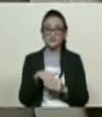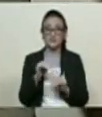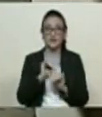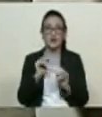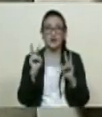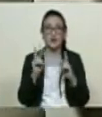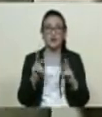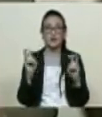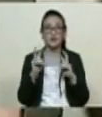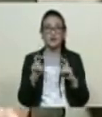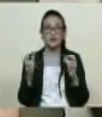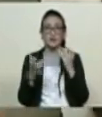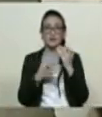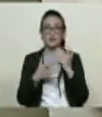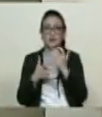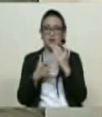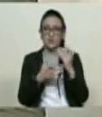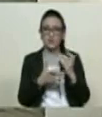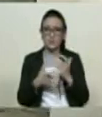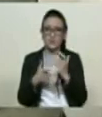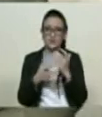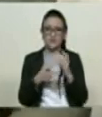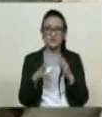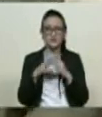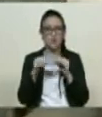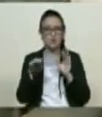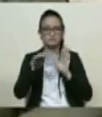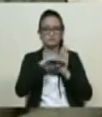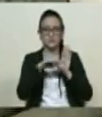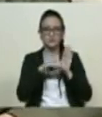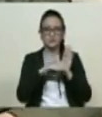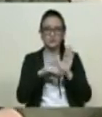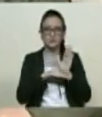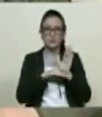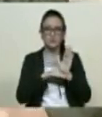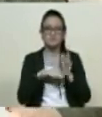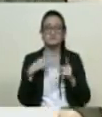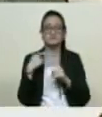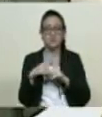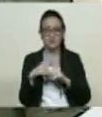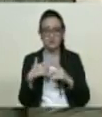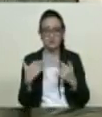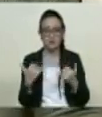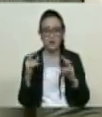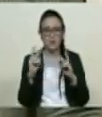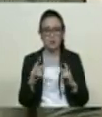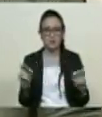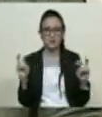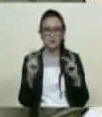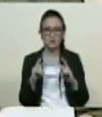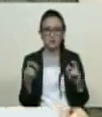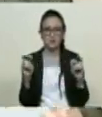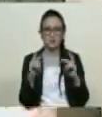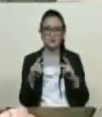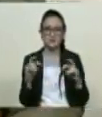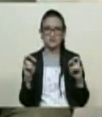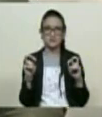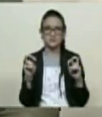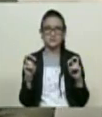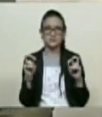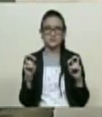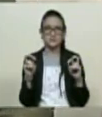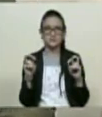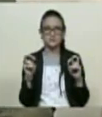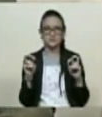de telecomunicaciones en todas las fases que corresponde y además de eso hacemos la auditoría de lo que